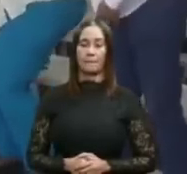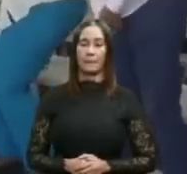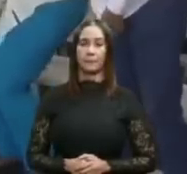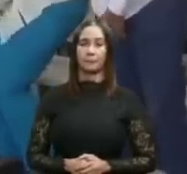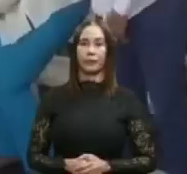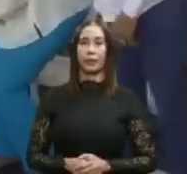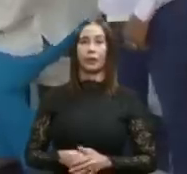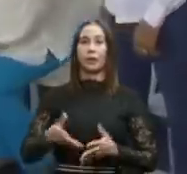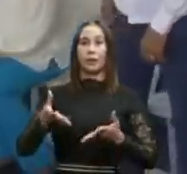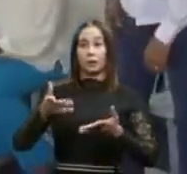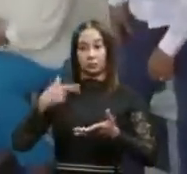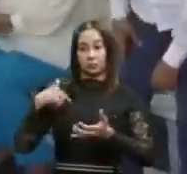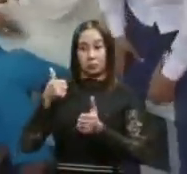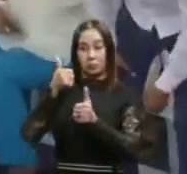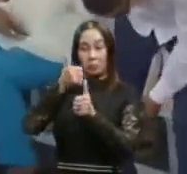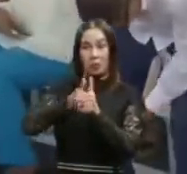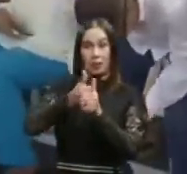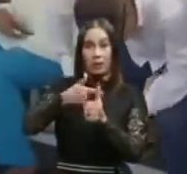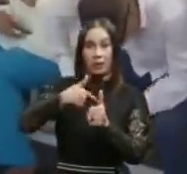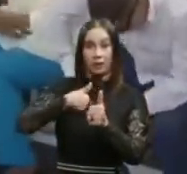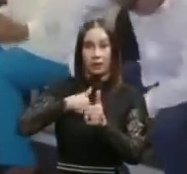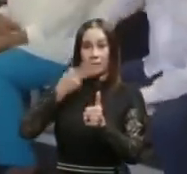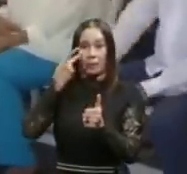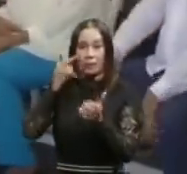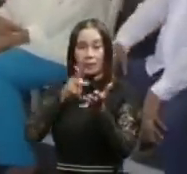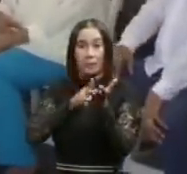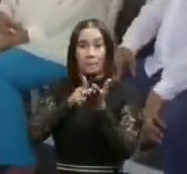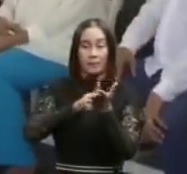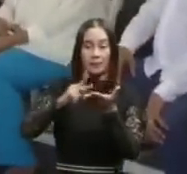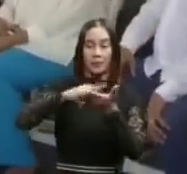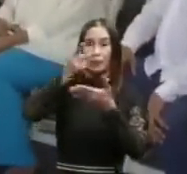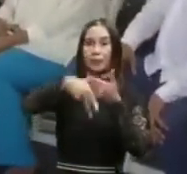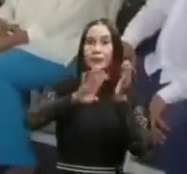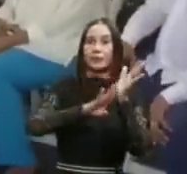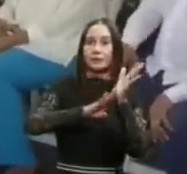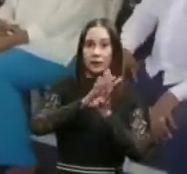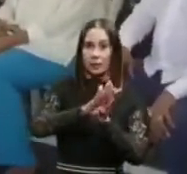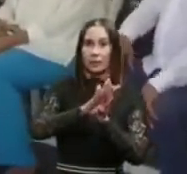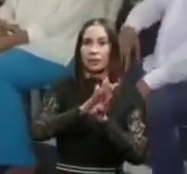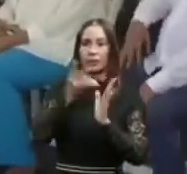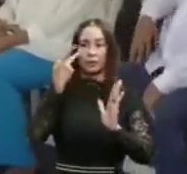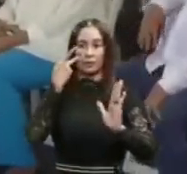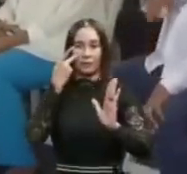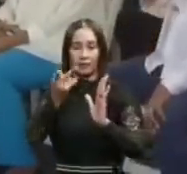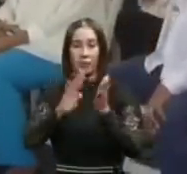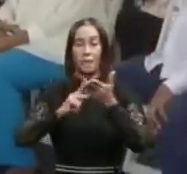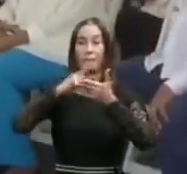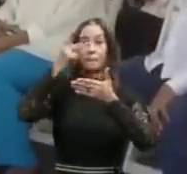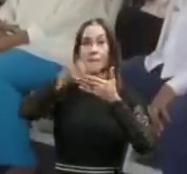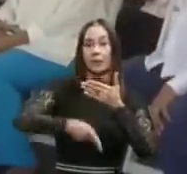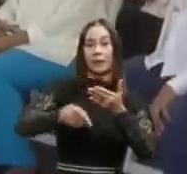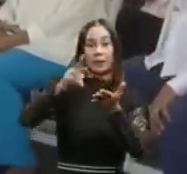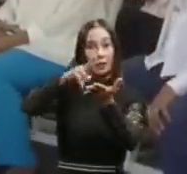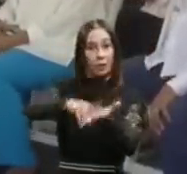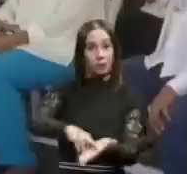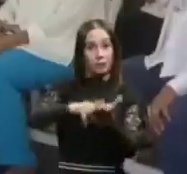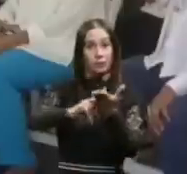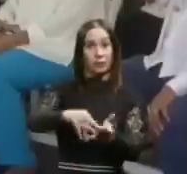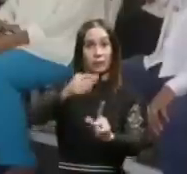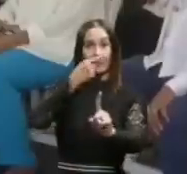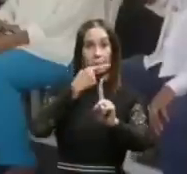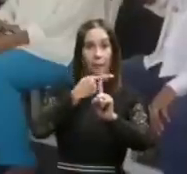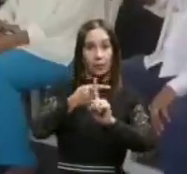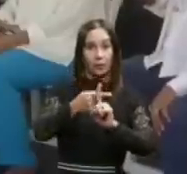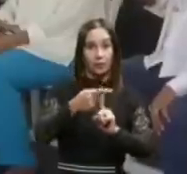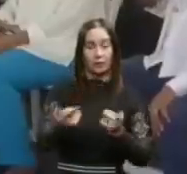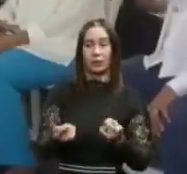Que me caiga atrás a ver un verdadero plan de desarrollo. Plan que está dando resultados,